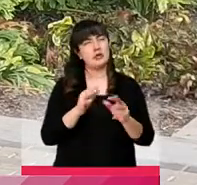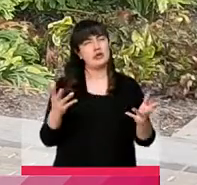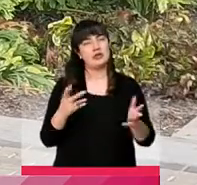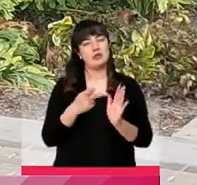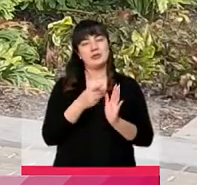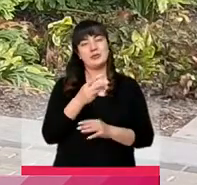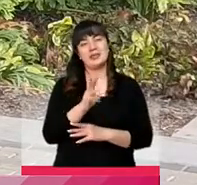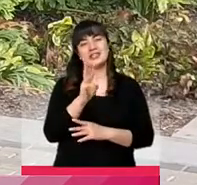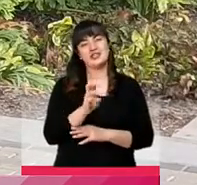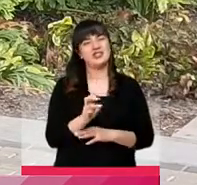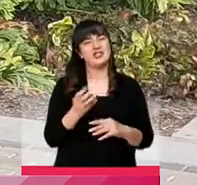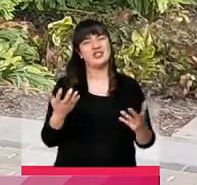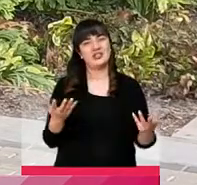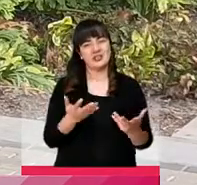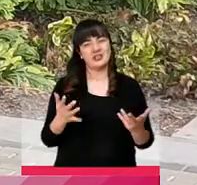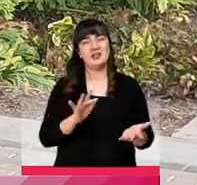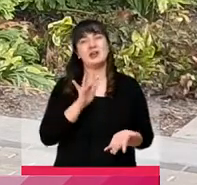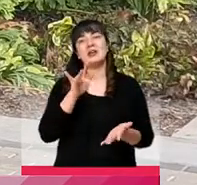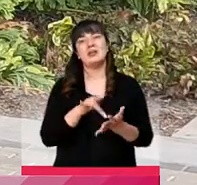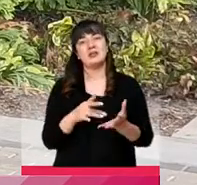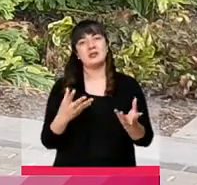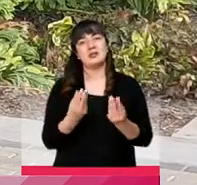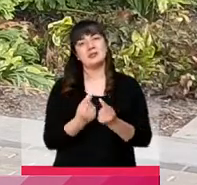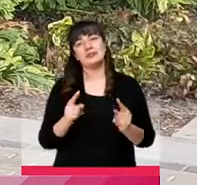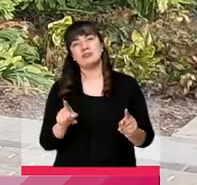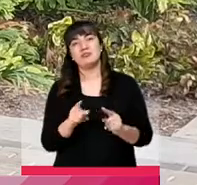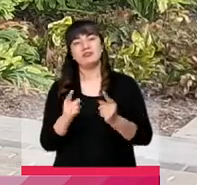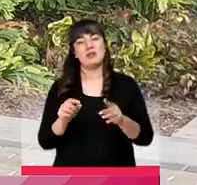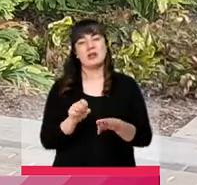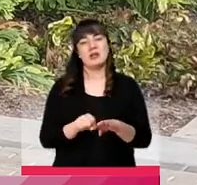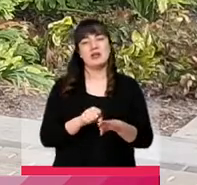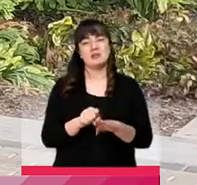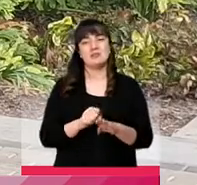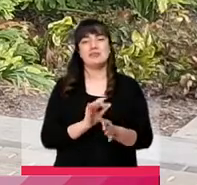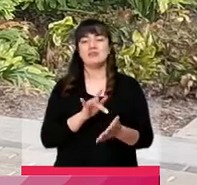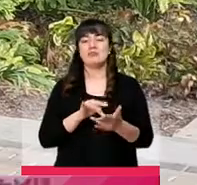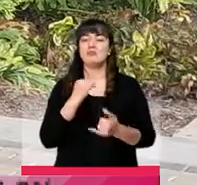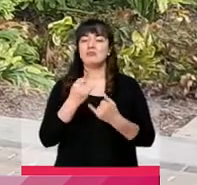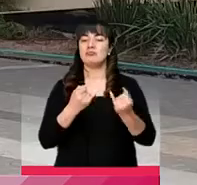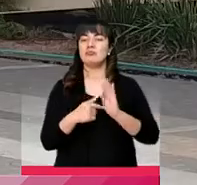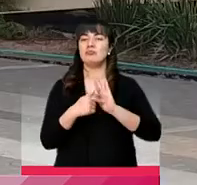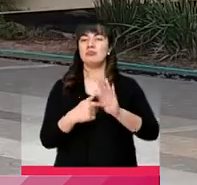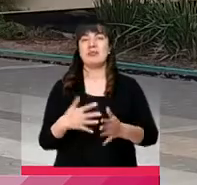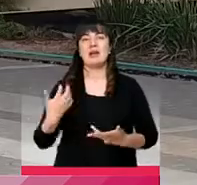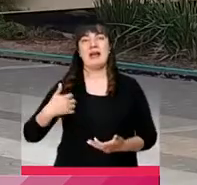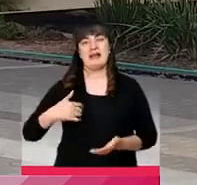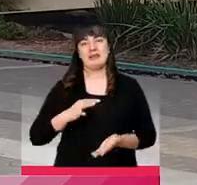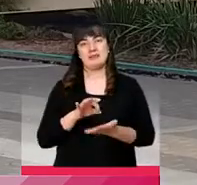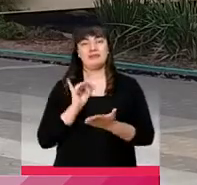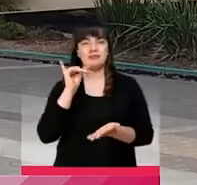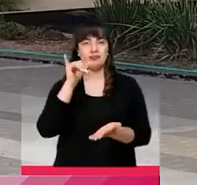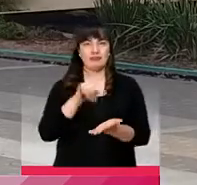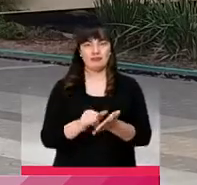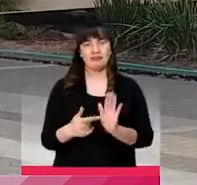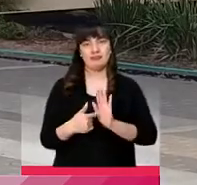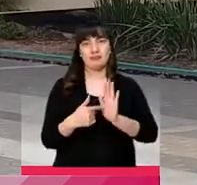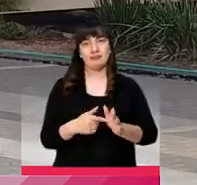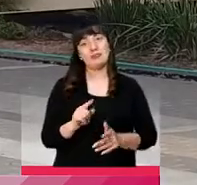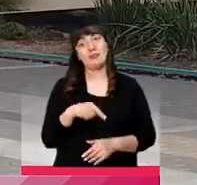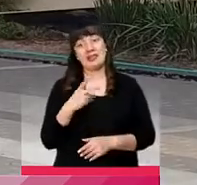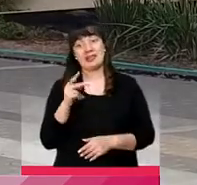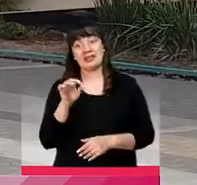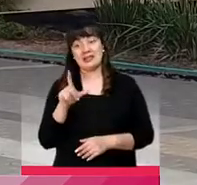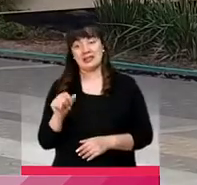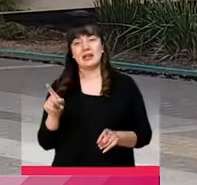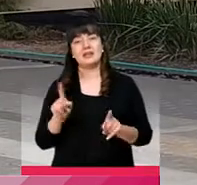2018, participando junto a la Orquesta Sinfónica de Cajicá, representando a Colombia en Buenos Aires. Gabriela Castiblanco también se abre paso con la